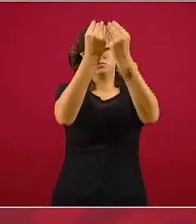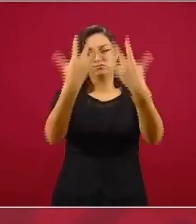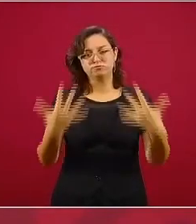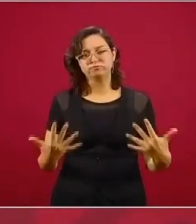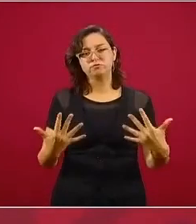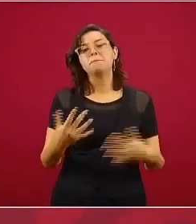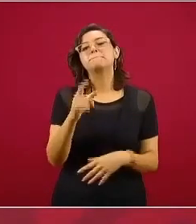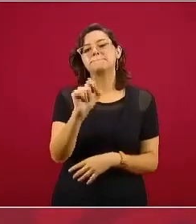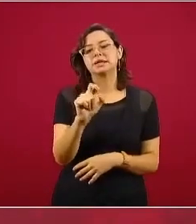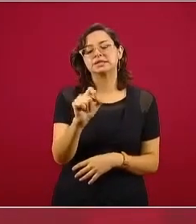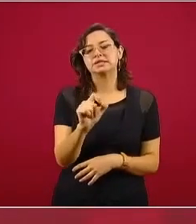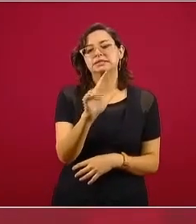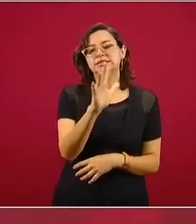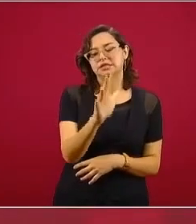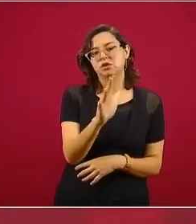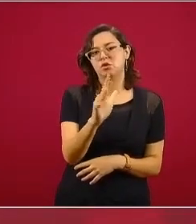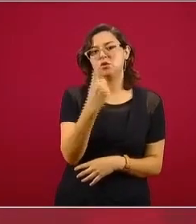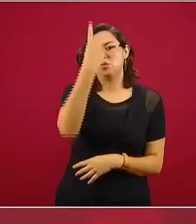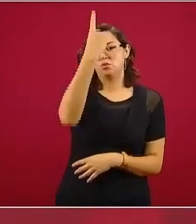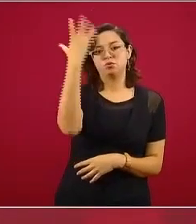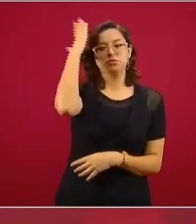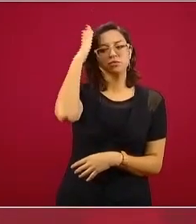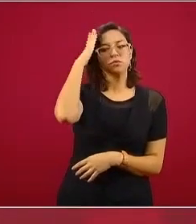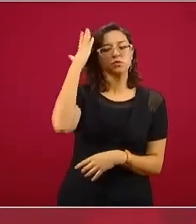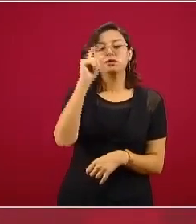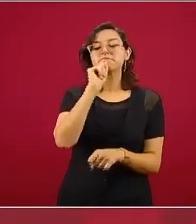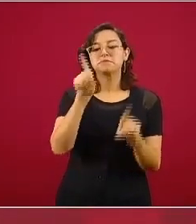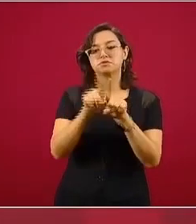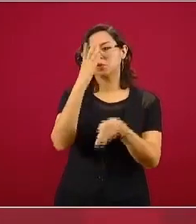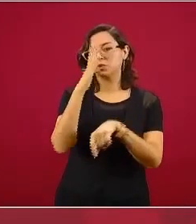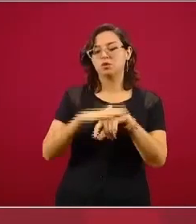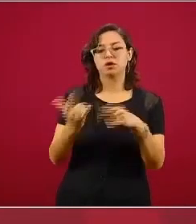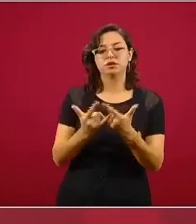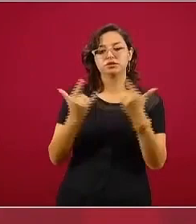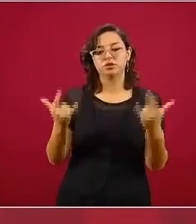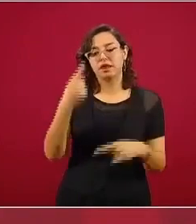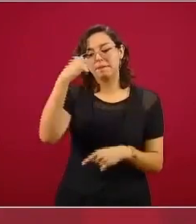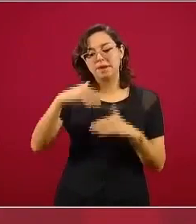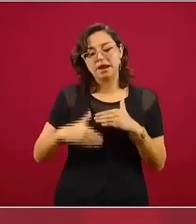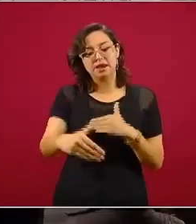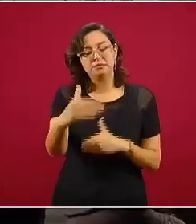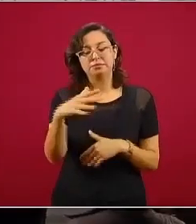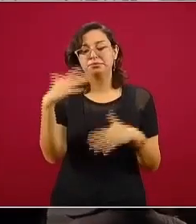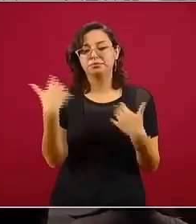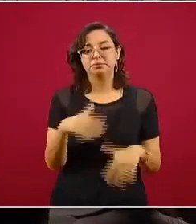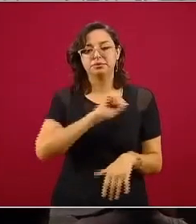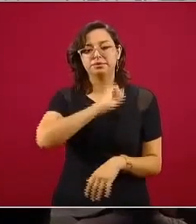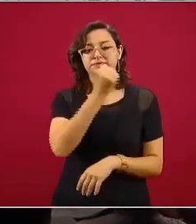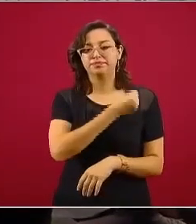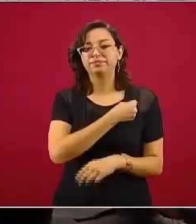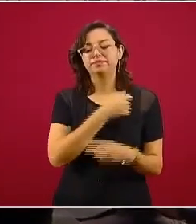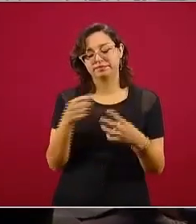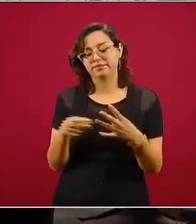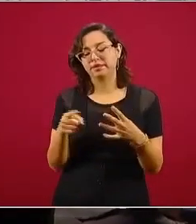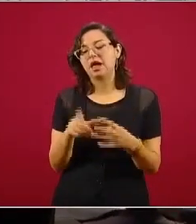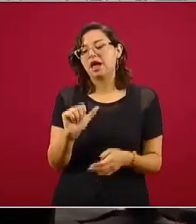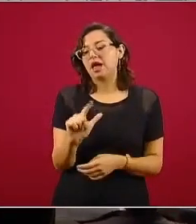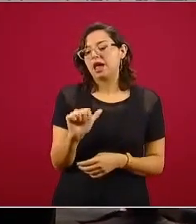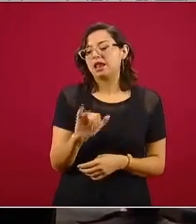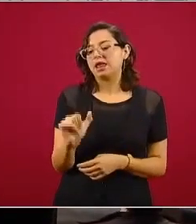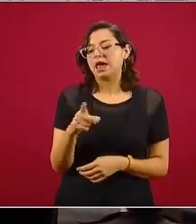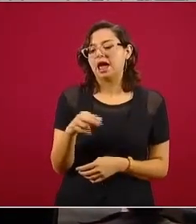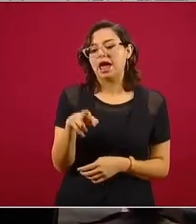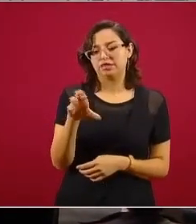1, realmente están siendo también parte de la historia de esta acción sanitaria. Para ello Alejandro Esbarch les actualizará